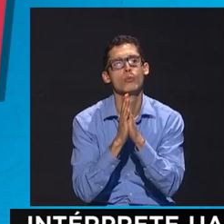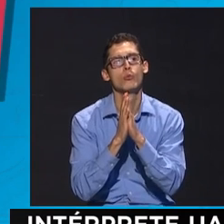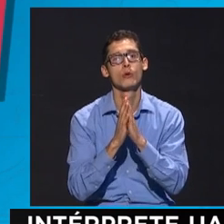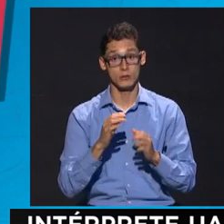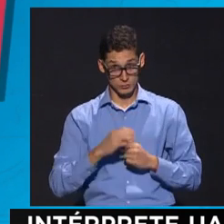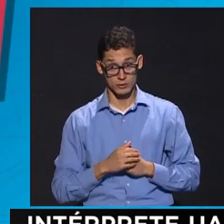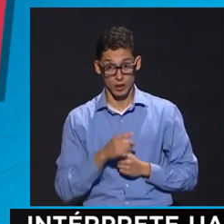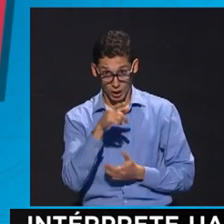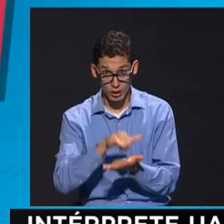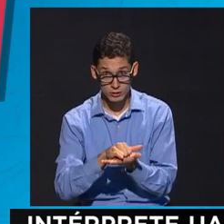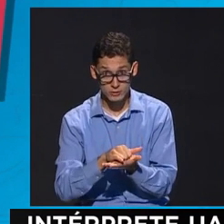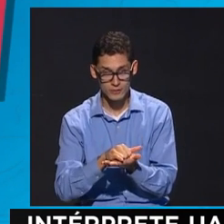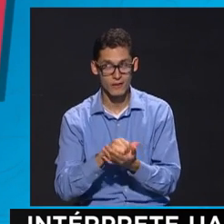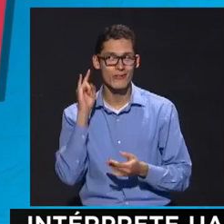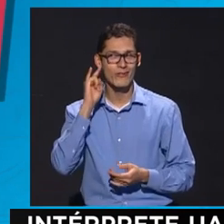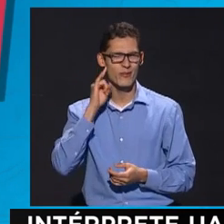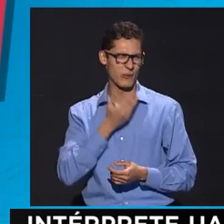así maravilla